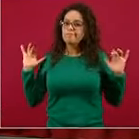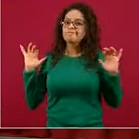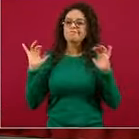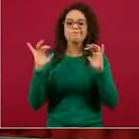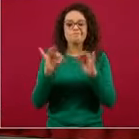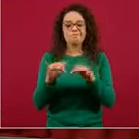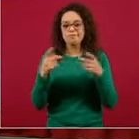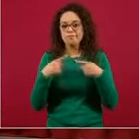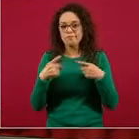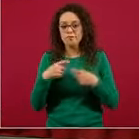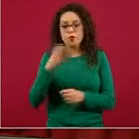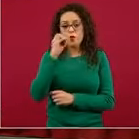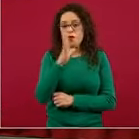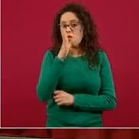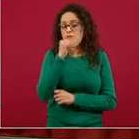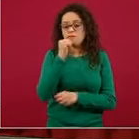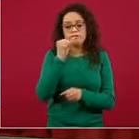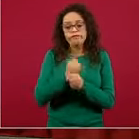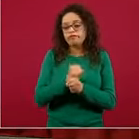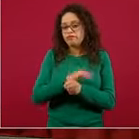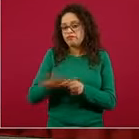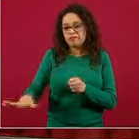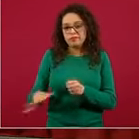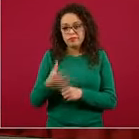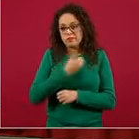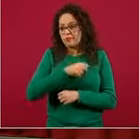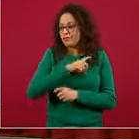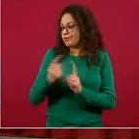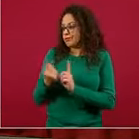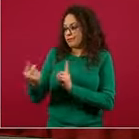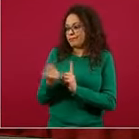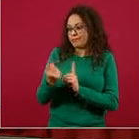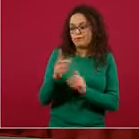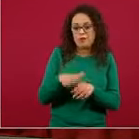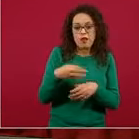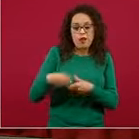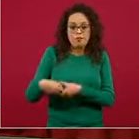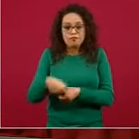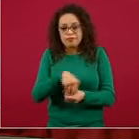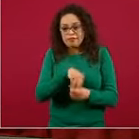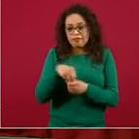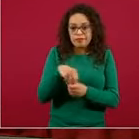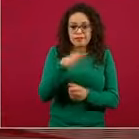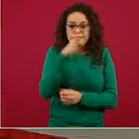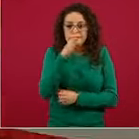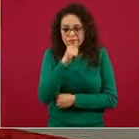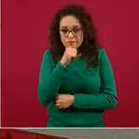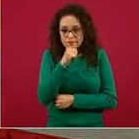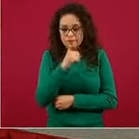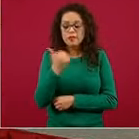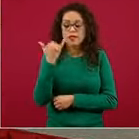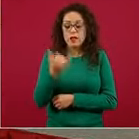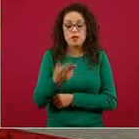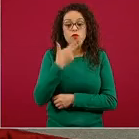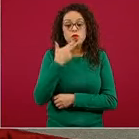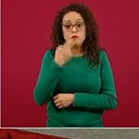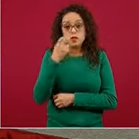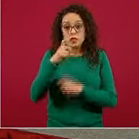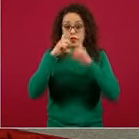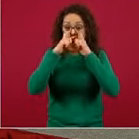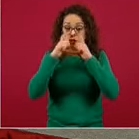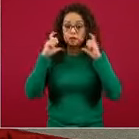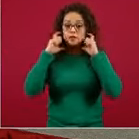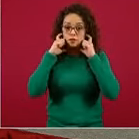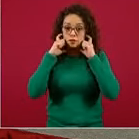no permite guardar o mantener la sana distancia, y lógicamente el uso del cubreboca en personas que